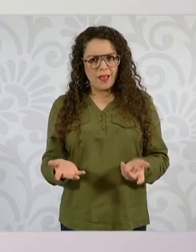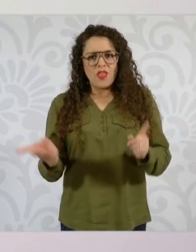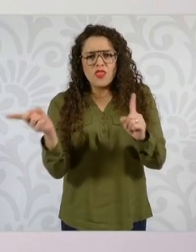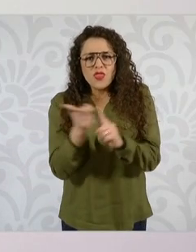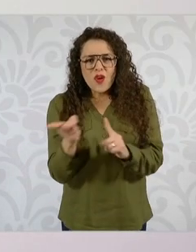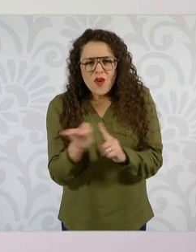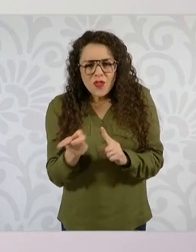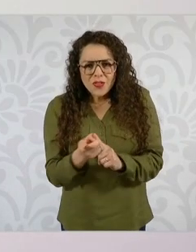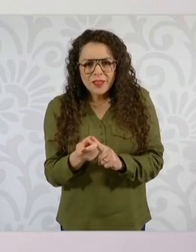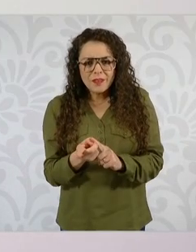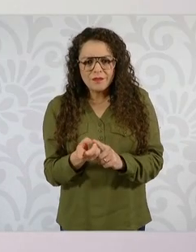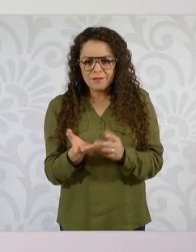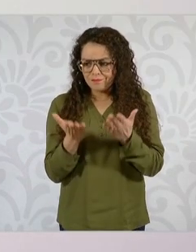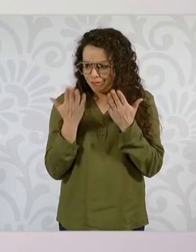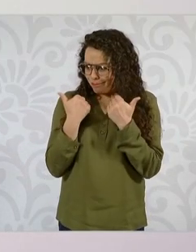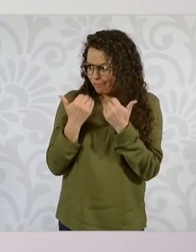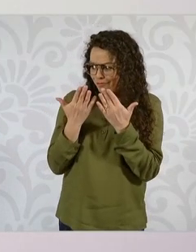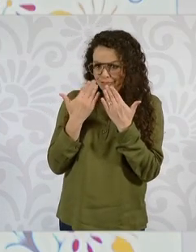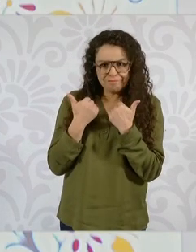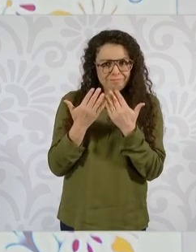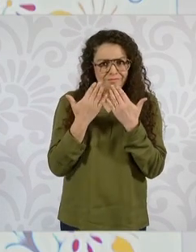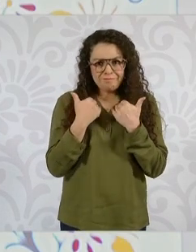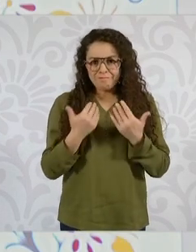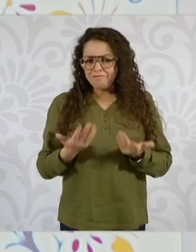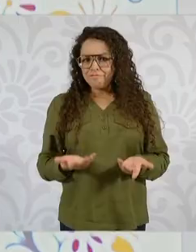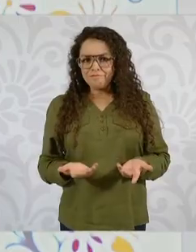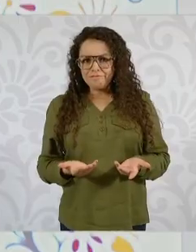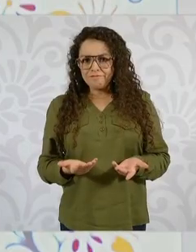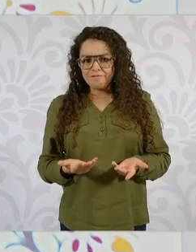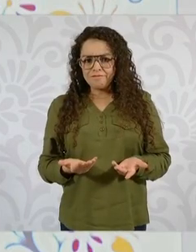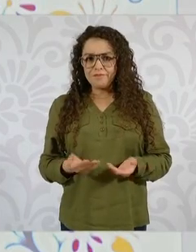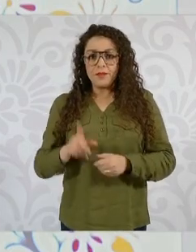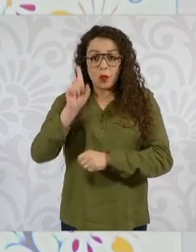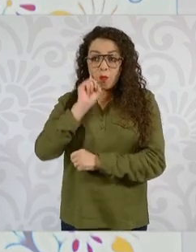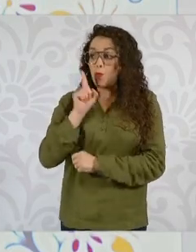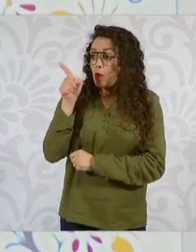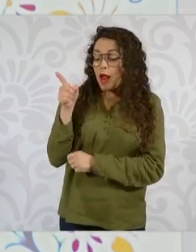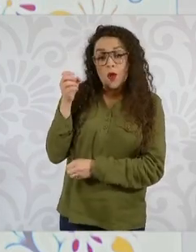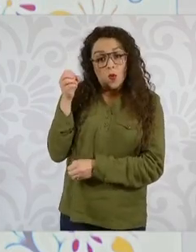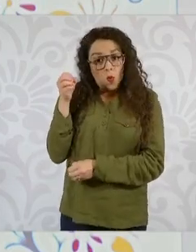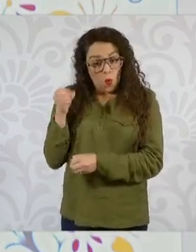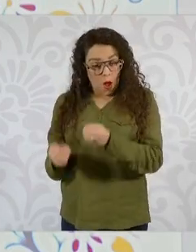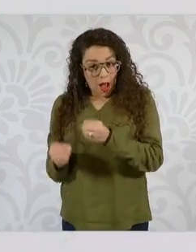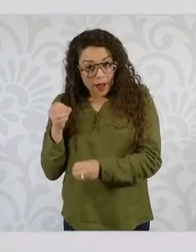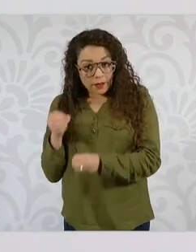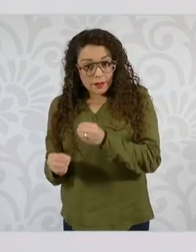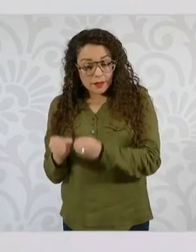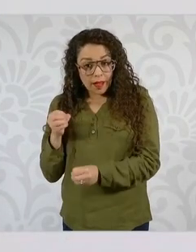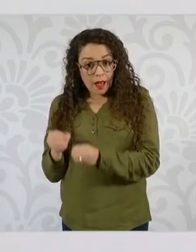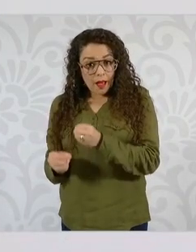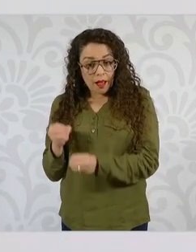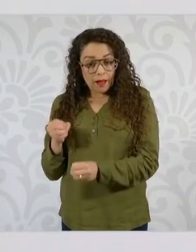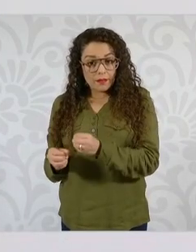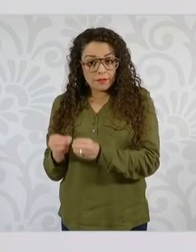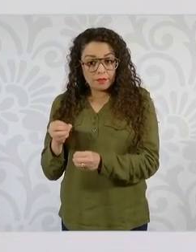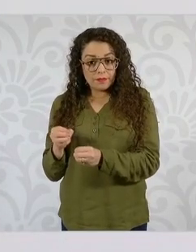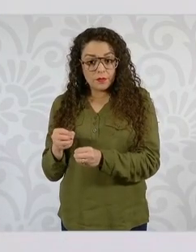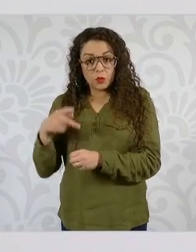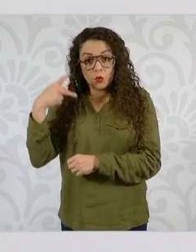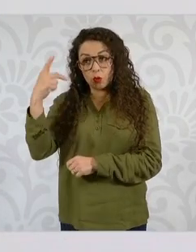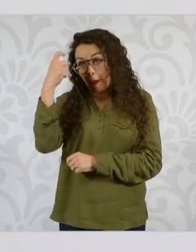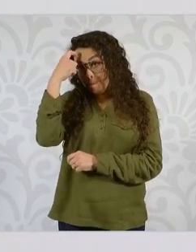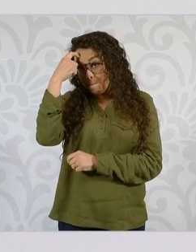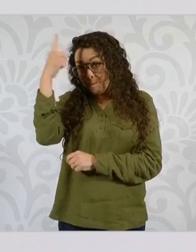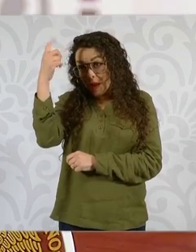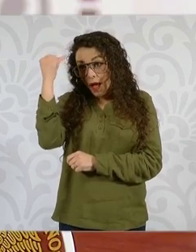la verdad o sea una jueza que por su invento le